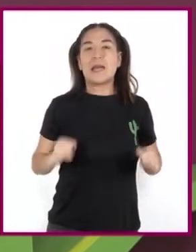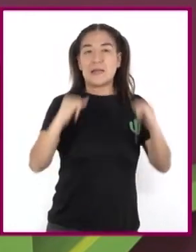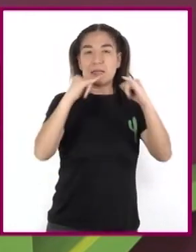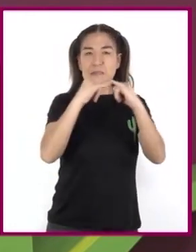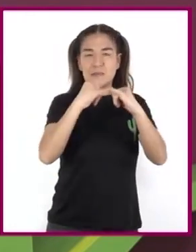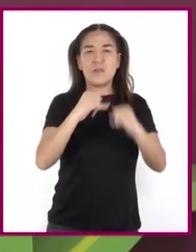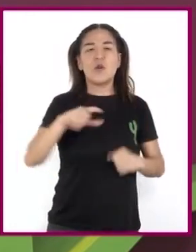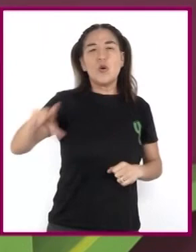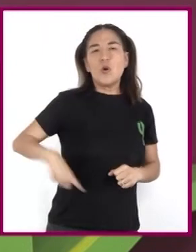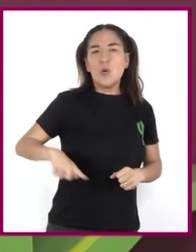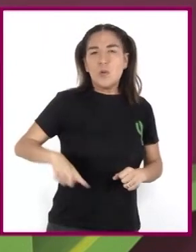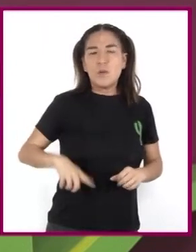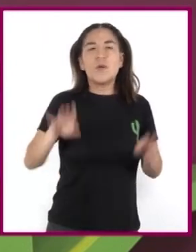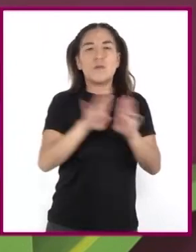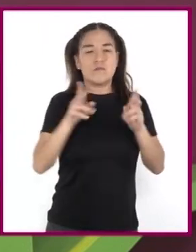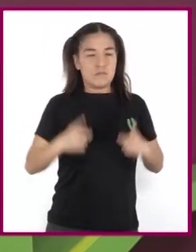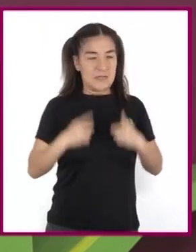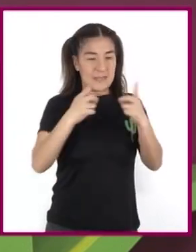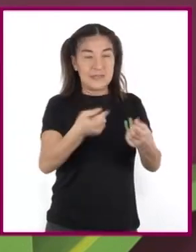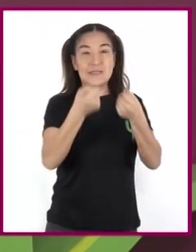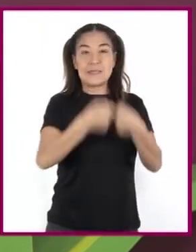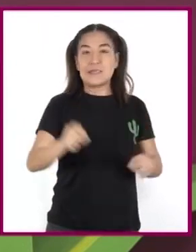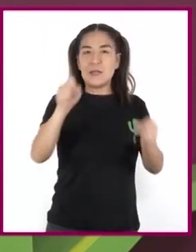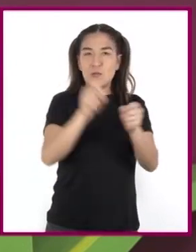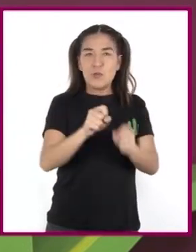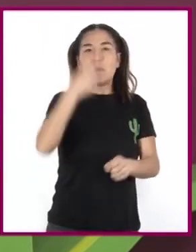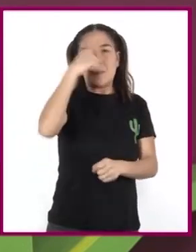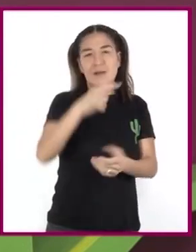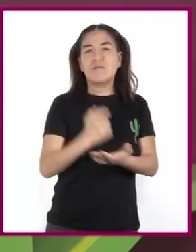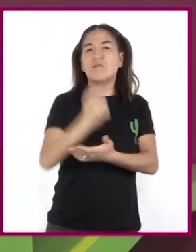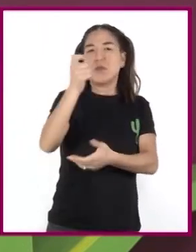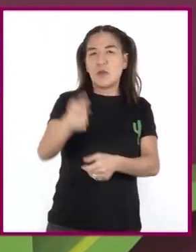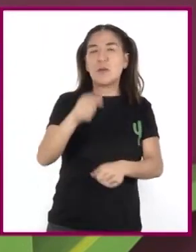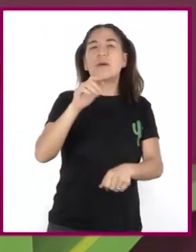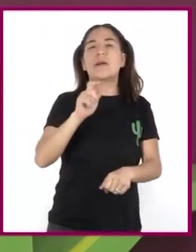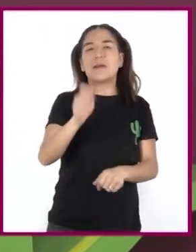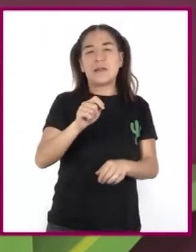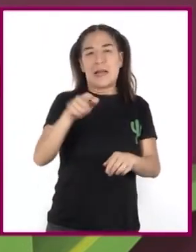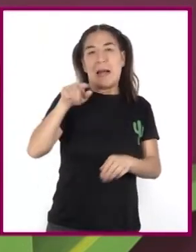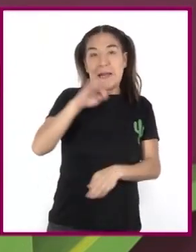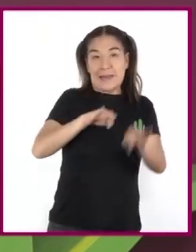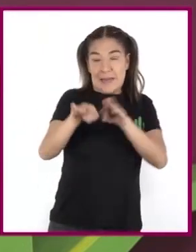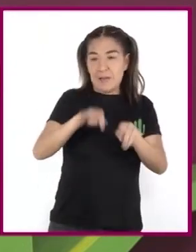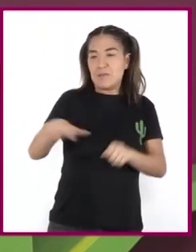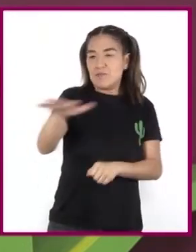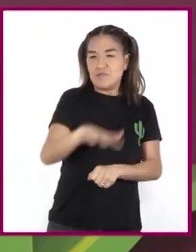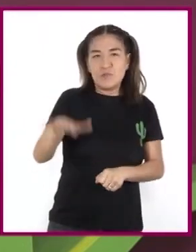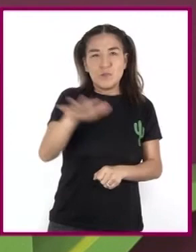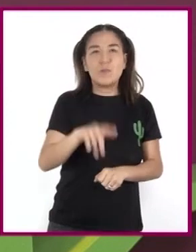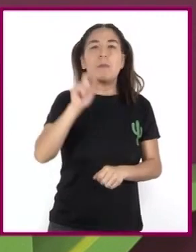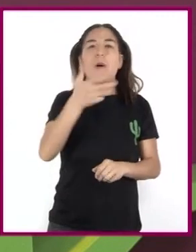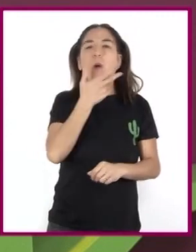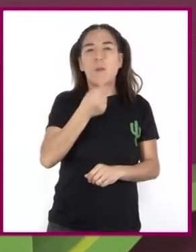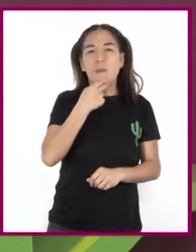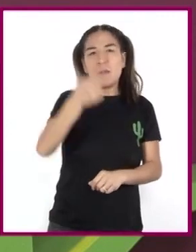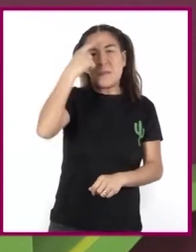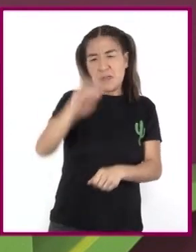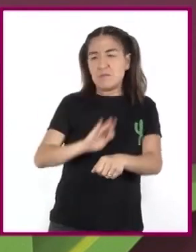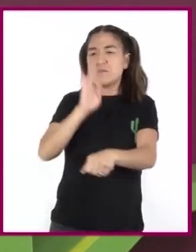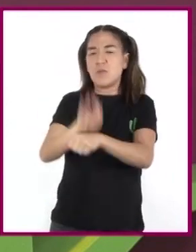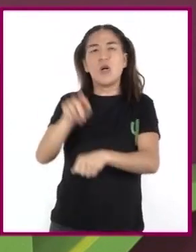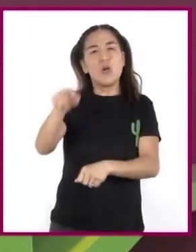gobierno otorgó un seguro de gastos médicos mayores a los trabajadores varones que amparaba a sus esposas